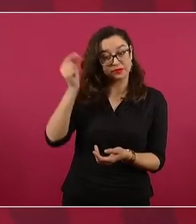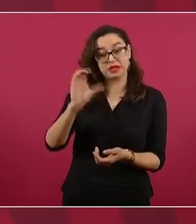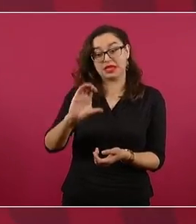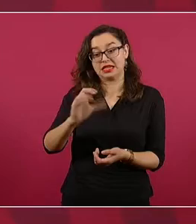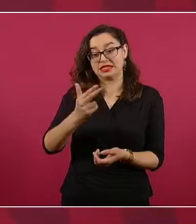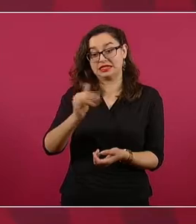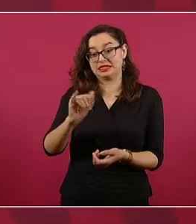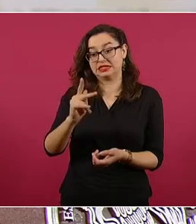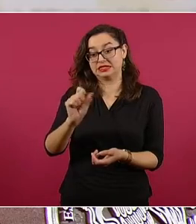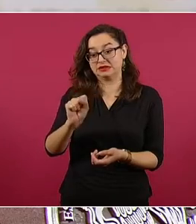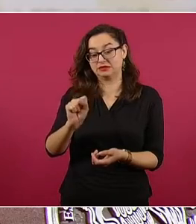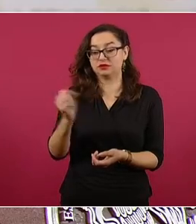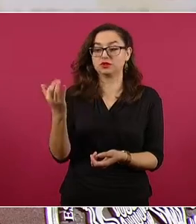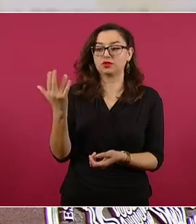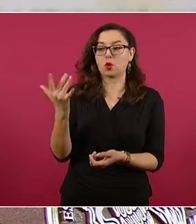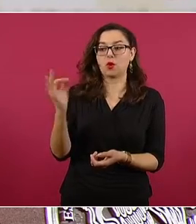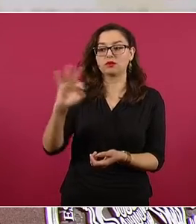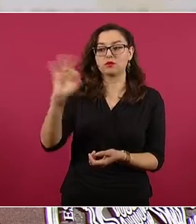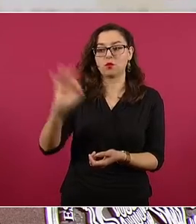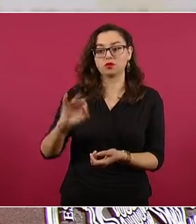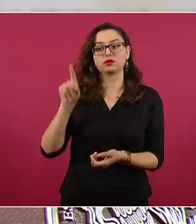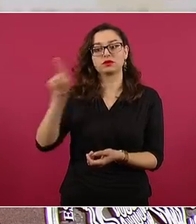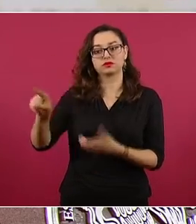en esa región, el mundo.